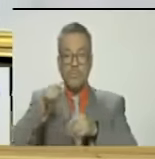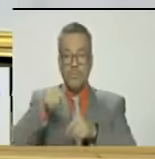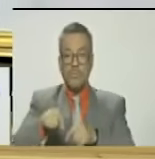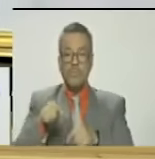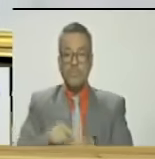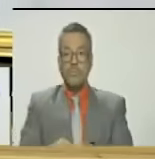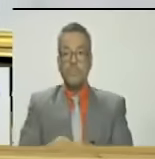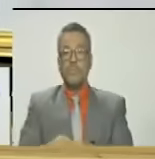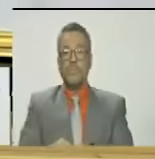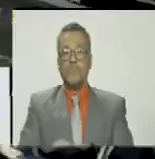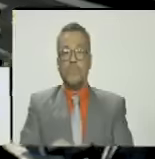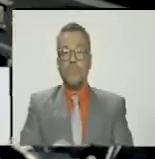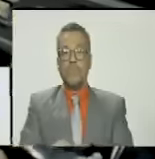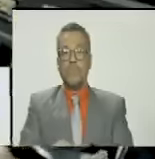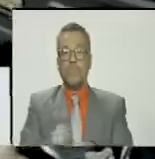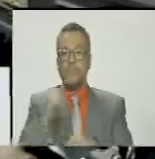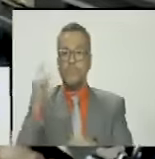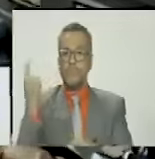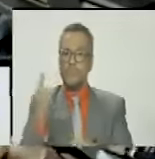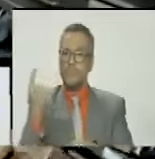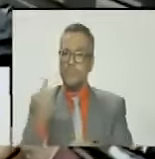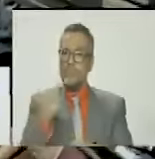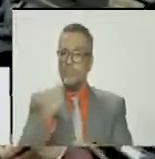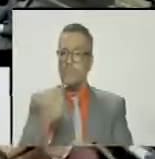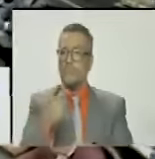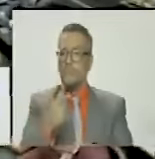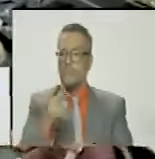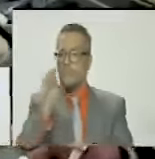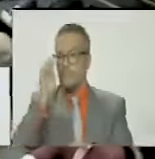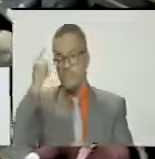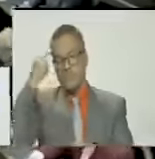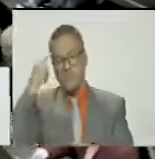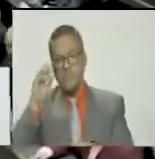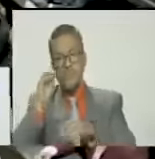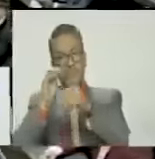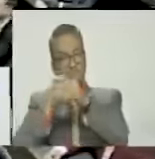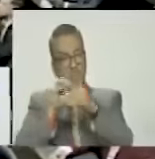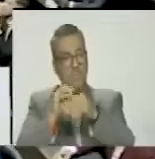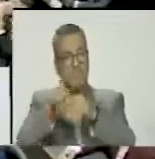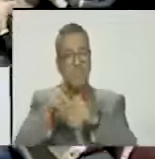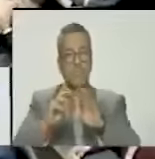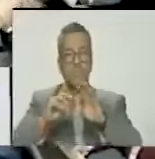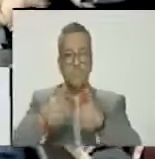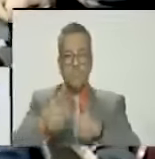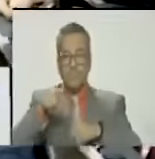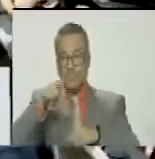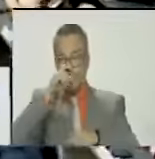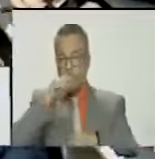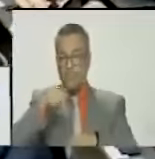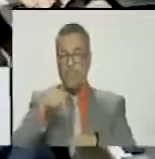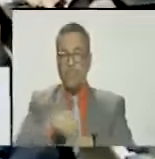jurisdicción correspondiente. Solamente como una pequeña advertencia de comienzo de año.